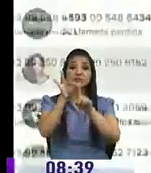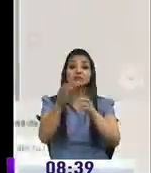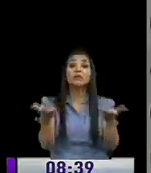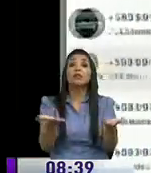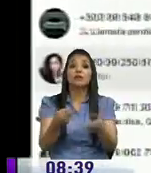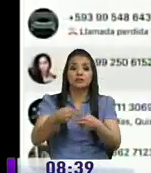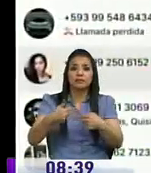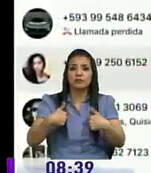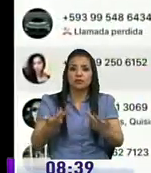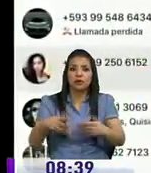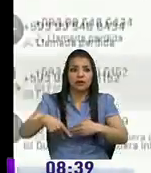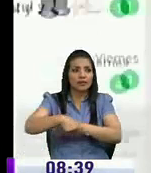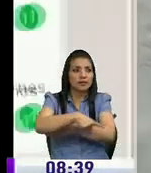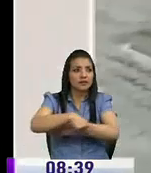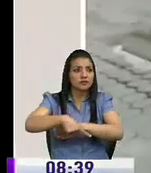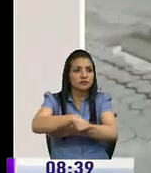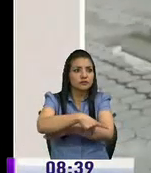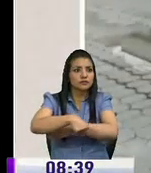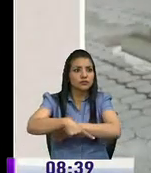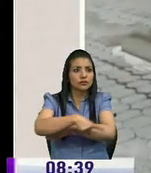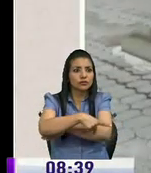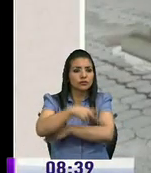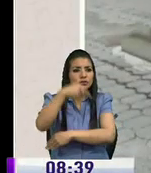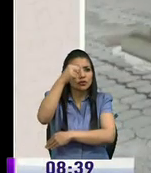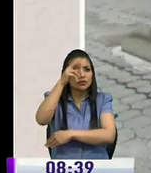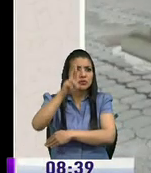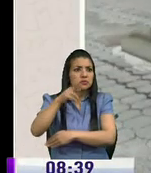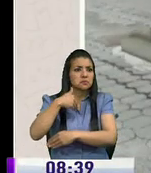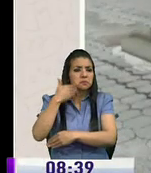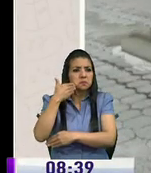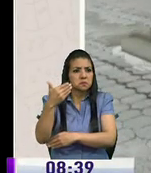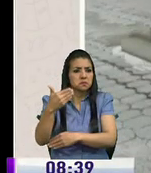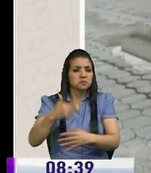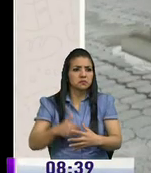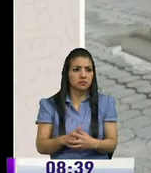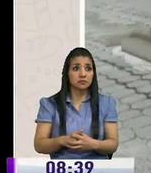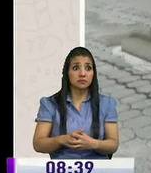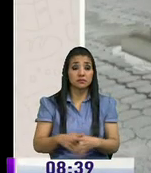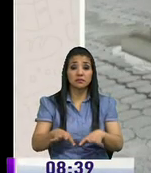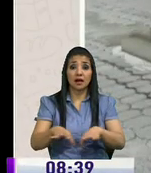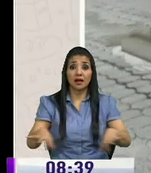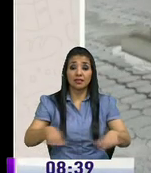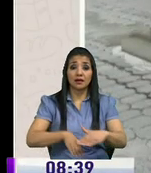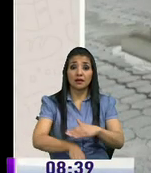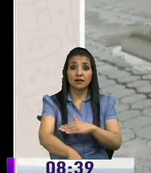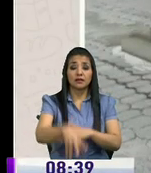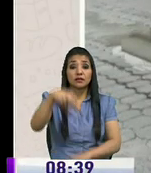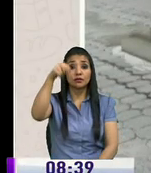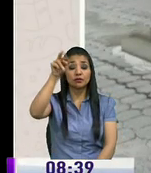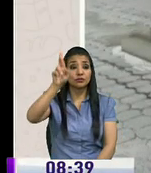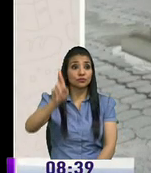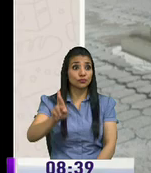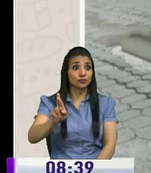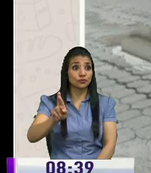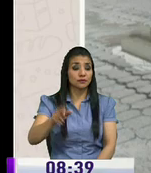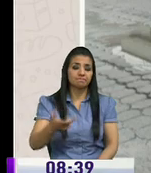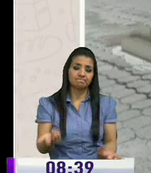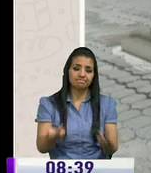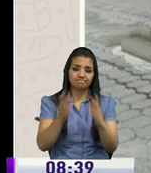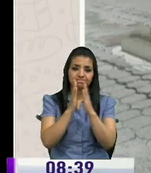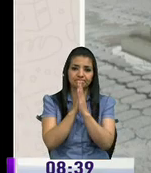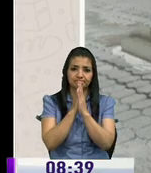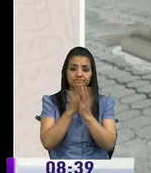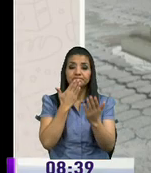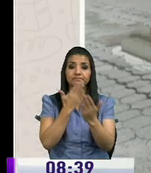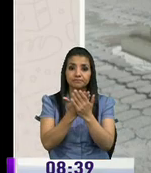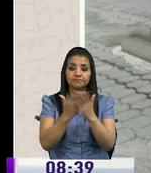dónde? ¿De qué sector? Eso puede ser en el norte o en el sur. Y sí, alcantarilla debe ser en el norte o en el sur. Así que siempre